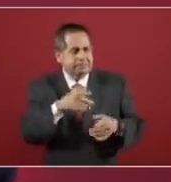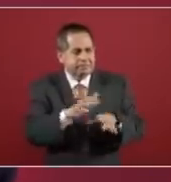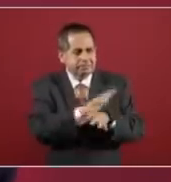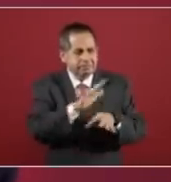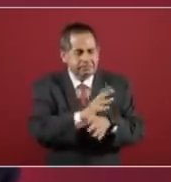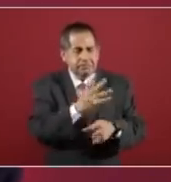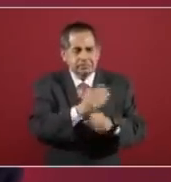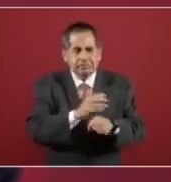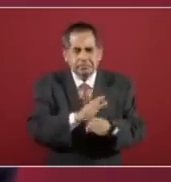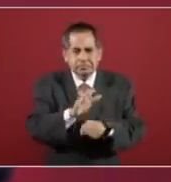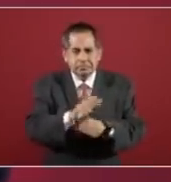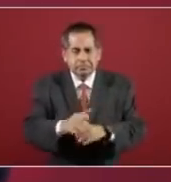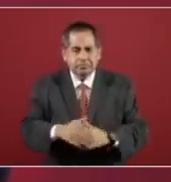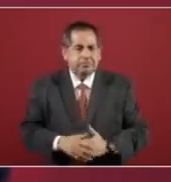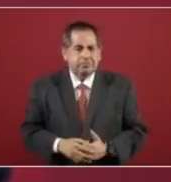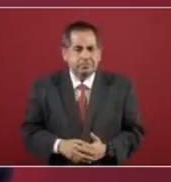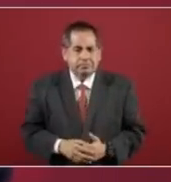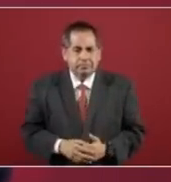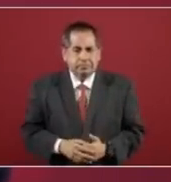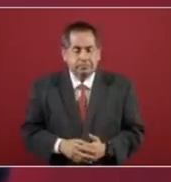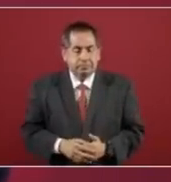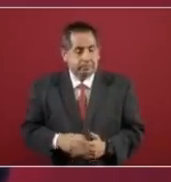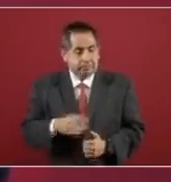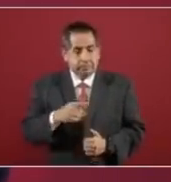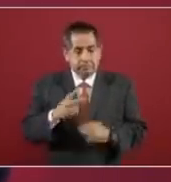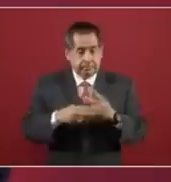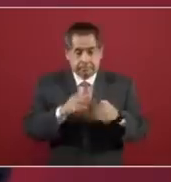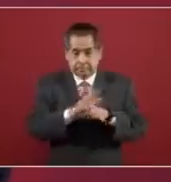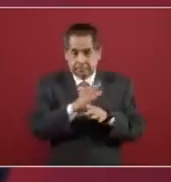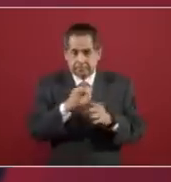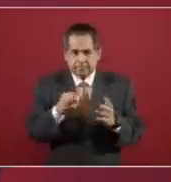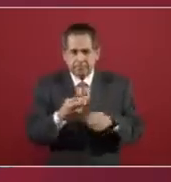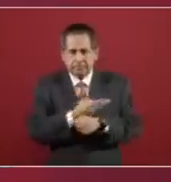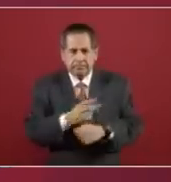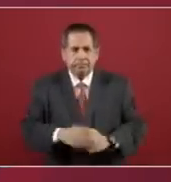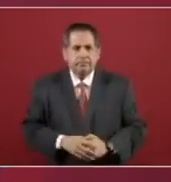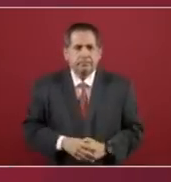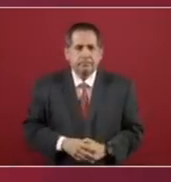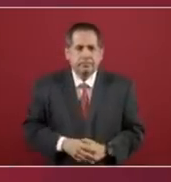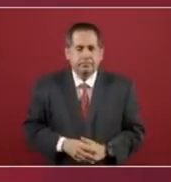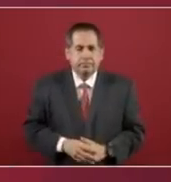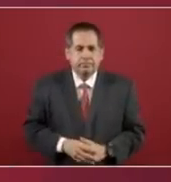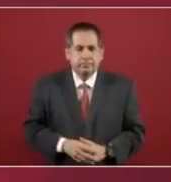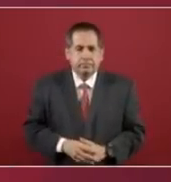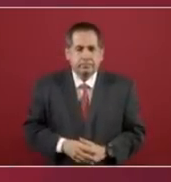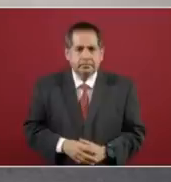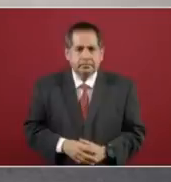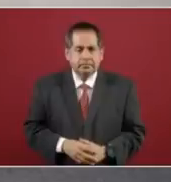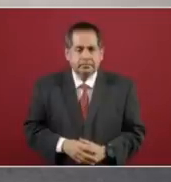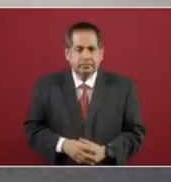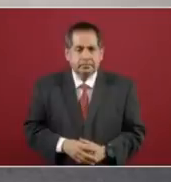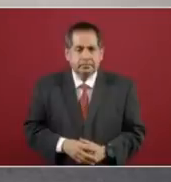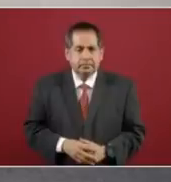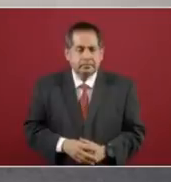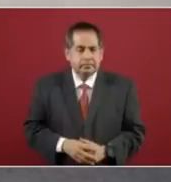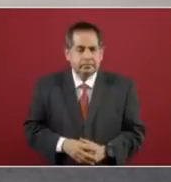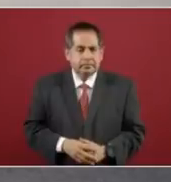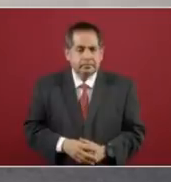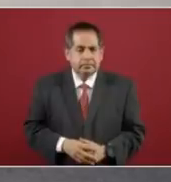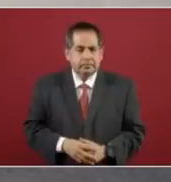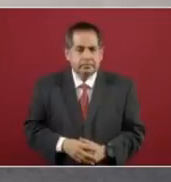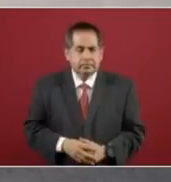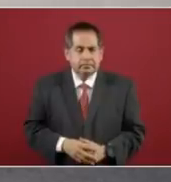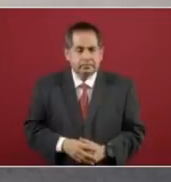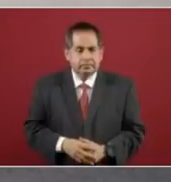hizo con esas modificaciones común la vida